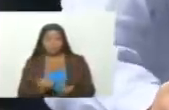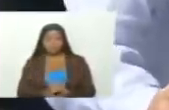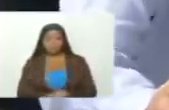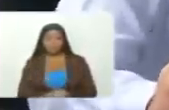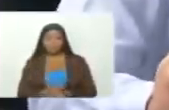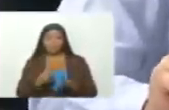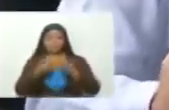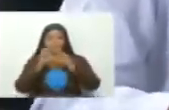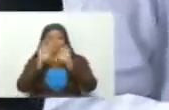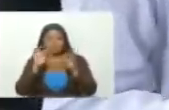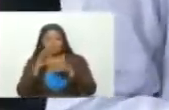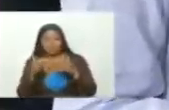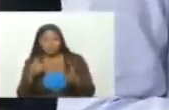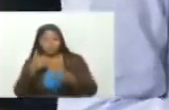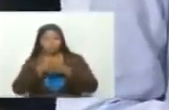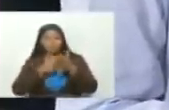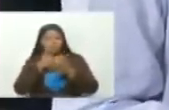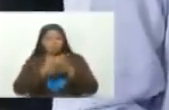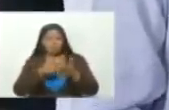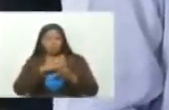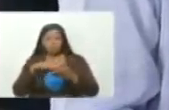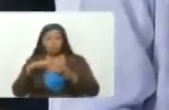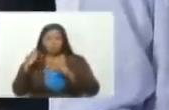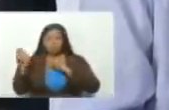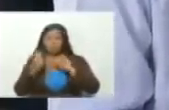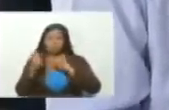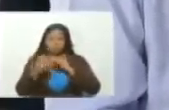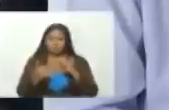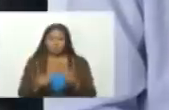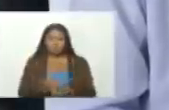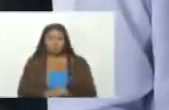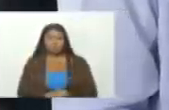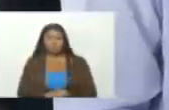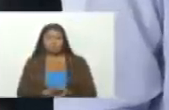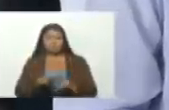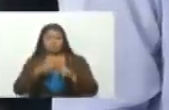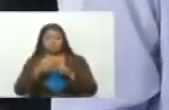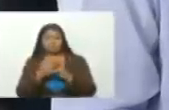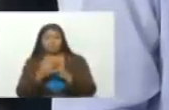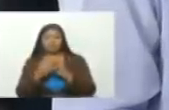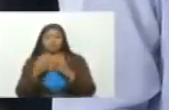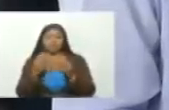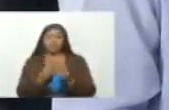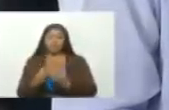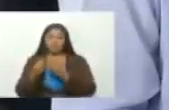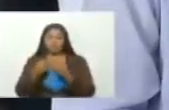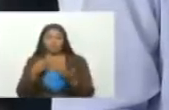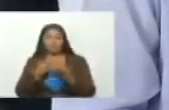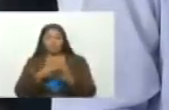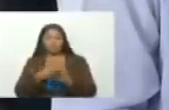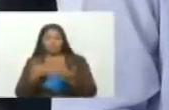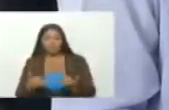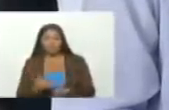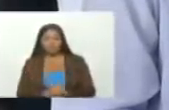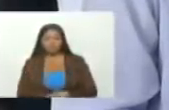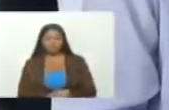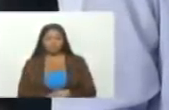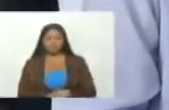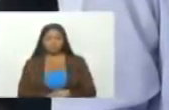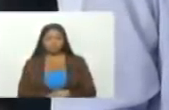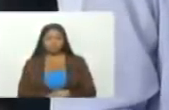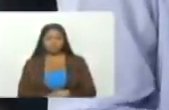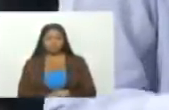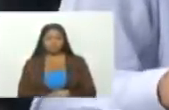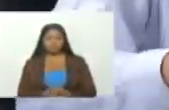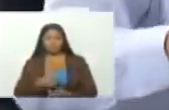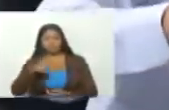una u otra manera hay que incidir sobre eso. Nosotros hemos discutido esto en la Comisión de Economía y Finanzas y percibimos que es